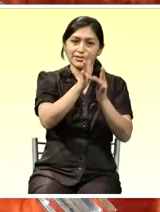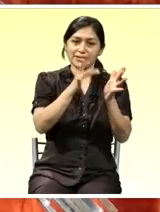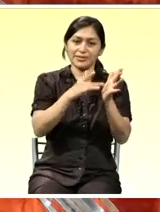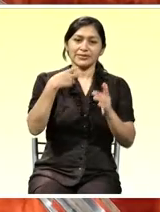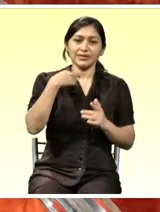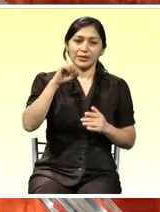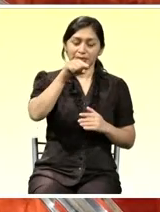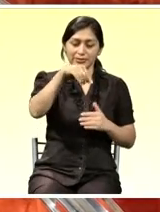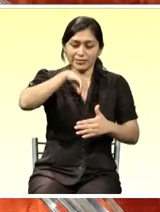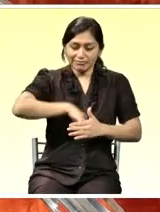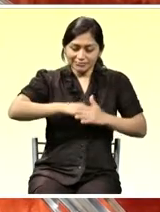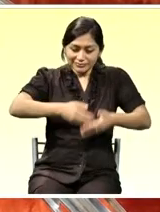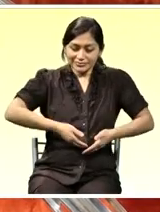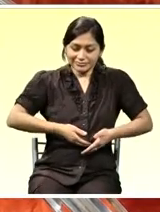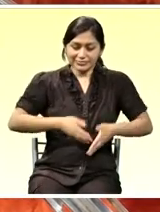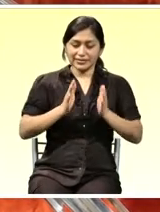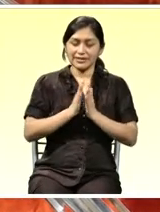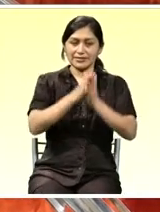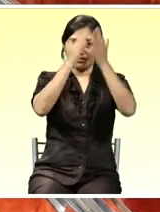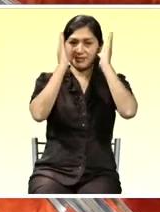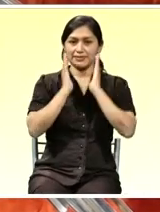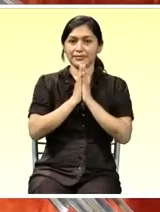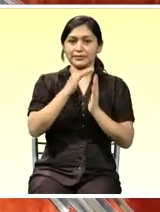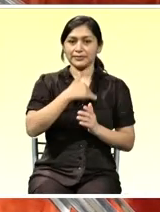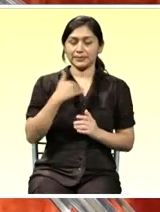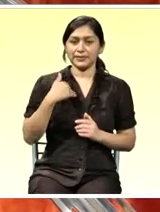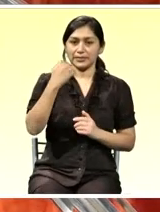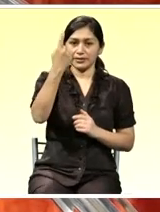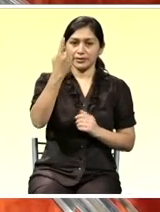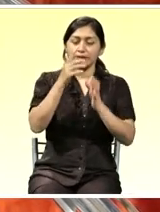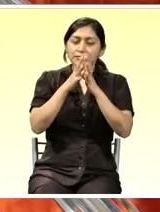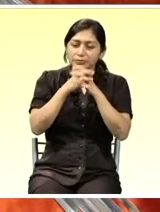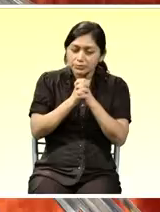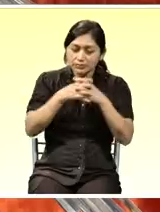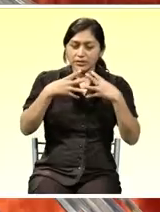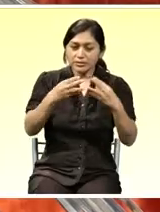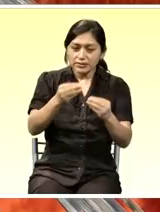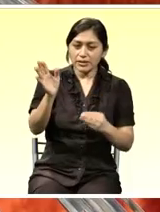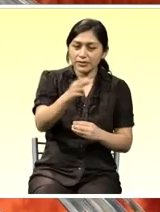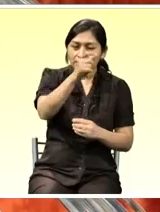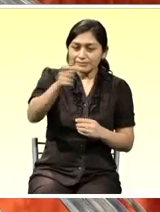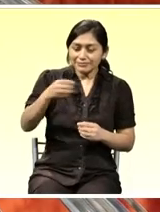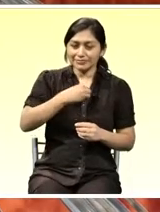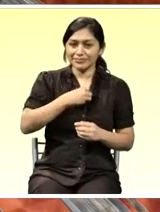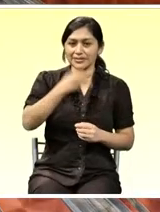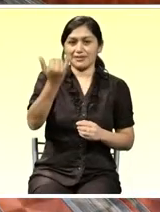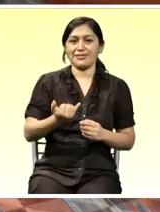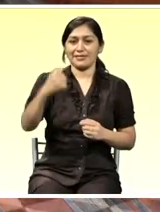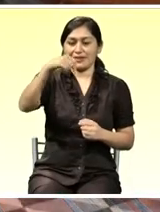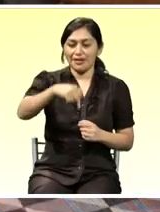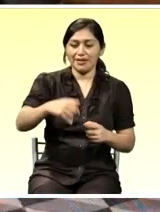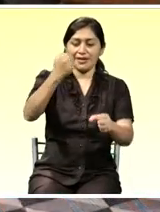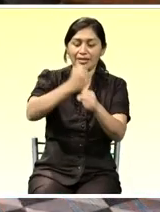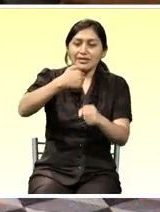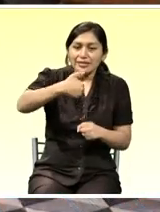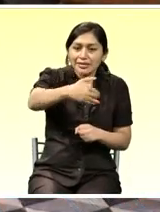fruto de tu vientre, Jesús. Santa María, madre de Dios, ruega por nosotros pecadores, ahora y